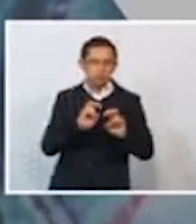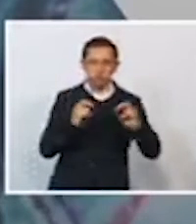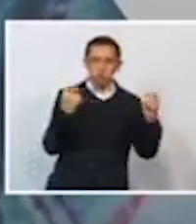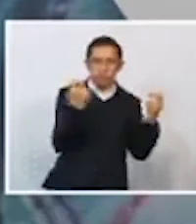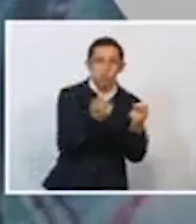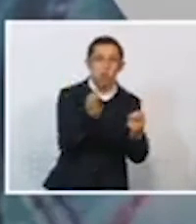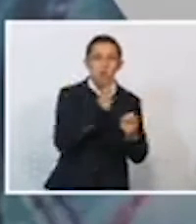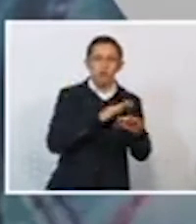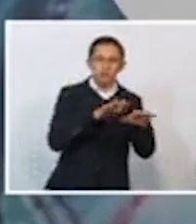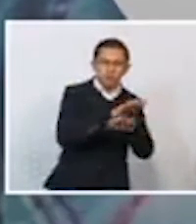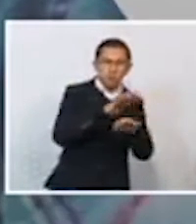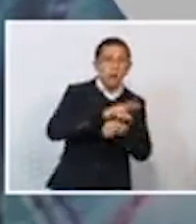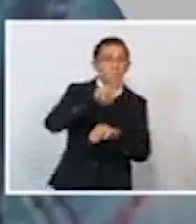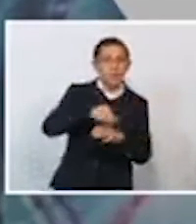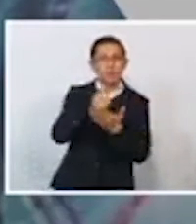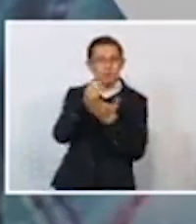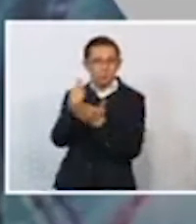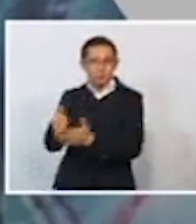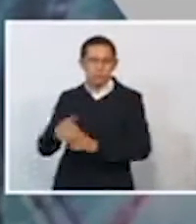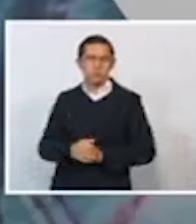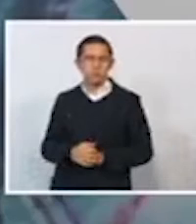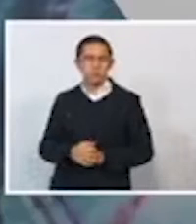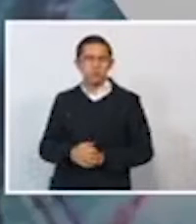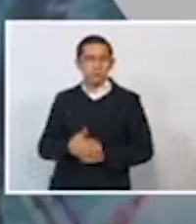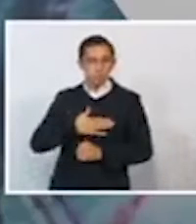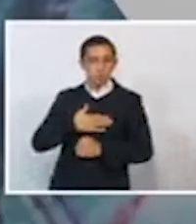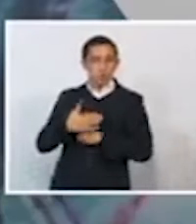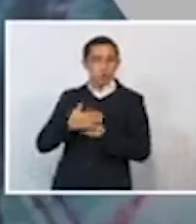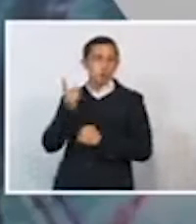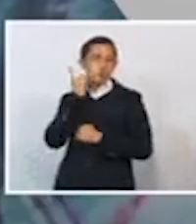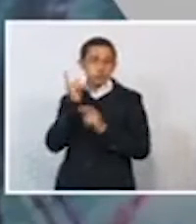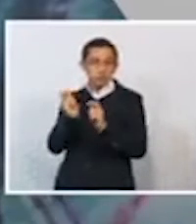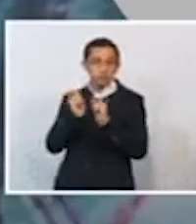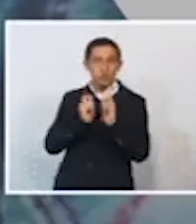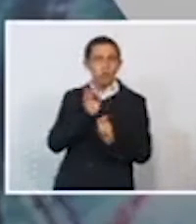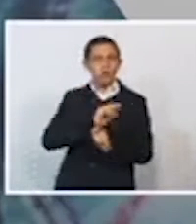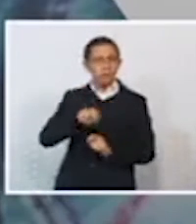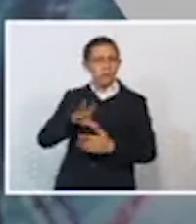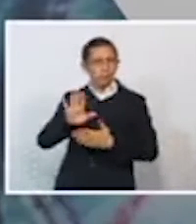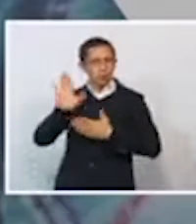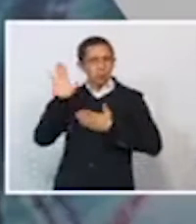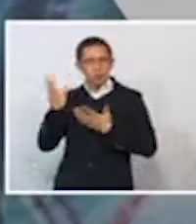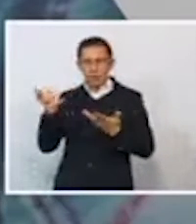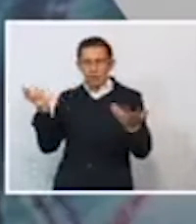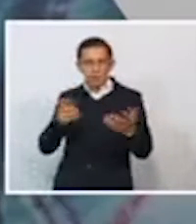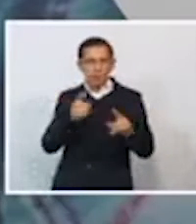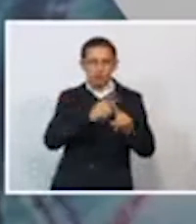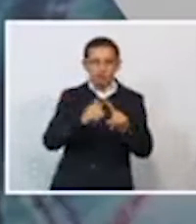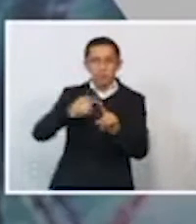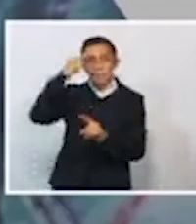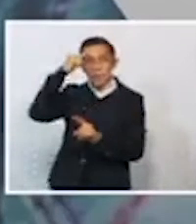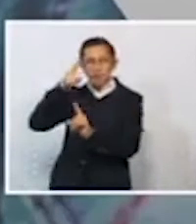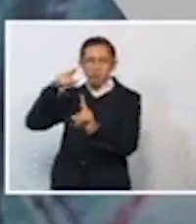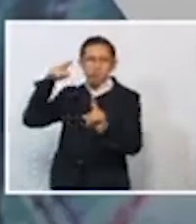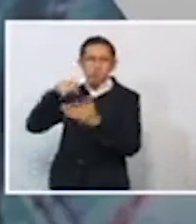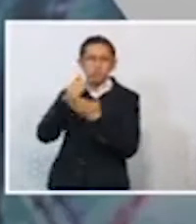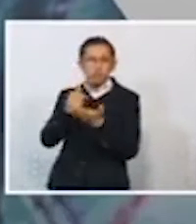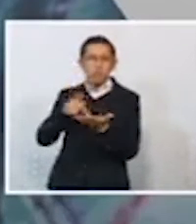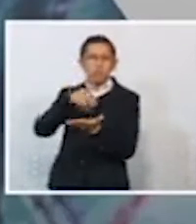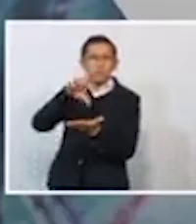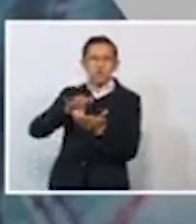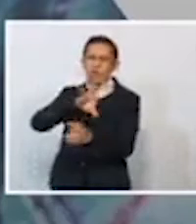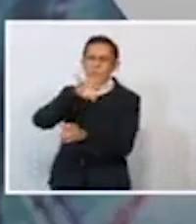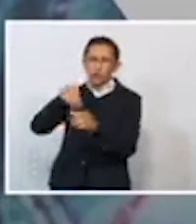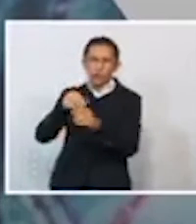debate realizado en Chetumal, donde dijo salió victoriosa y arreciando la campaña por la diputación. Para el próximo 5 de junio la